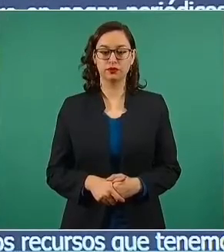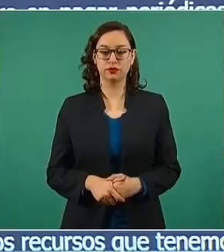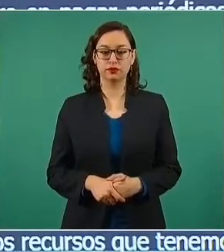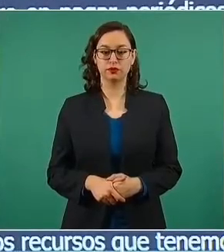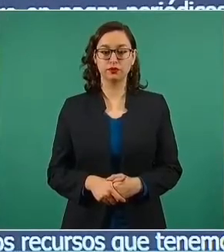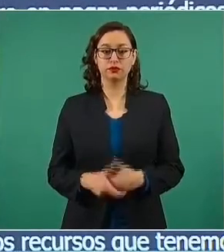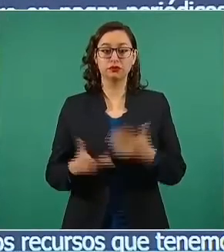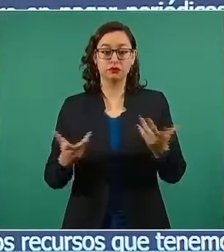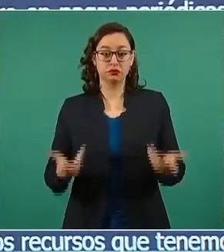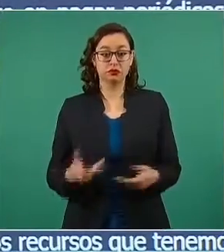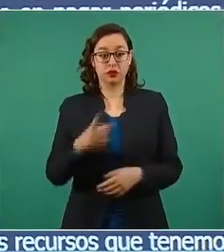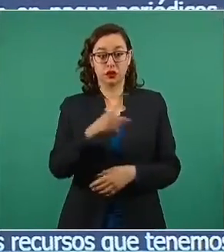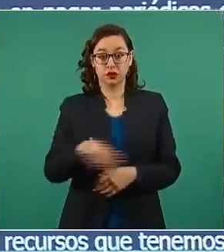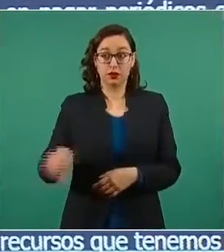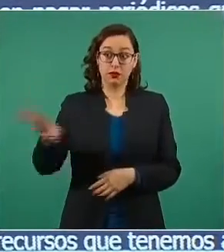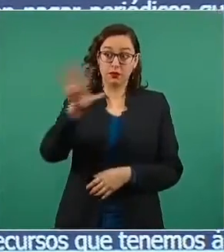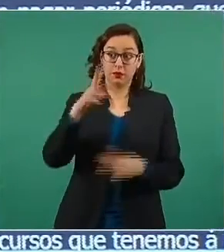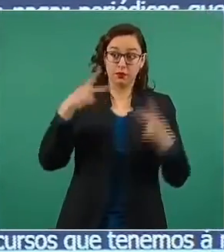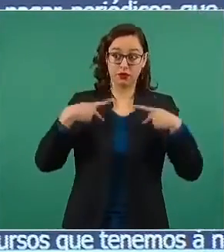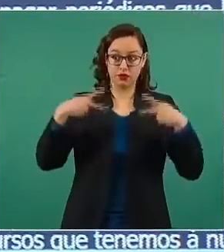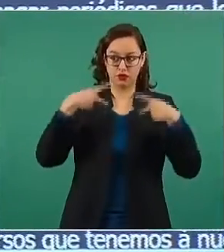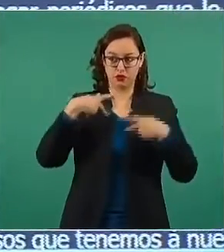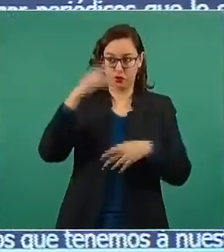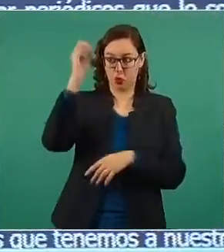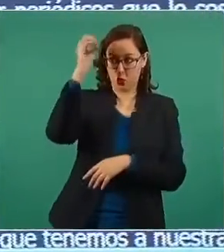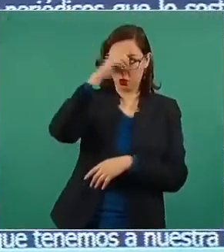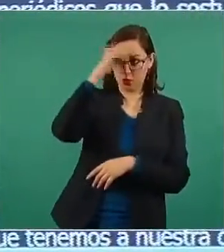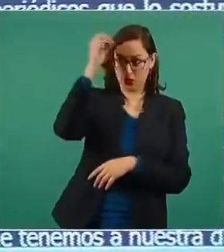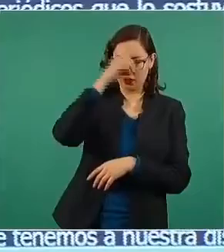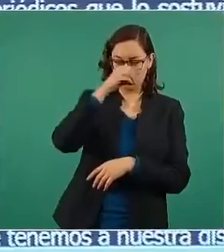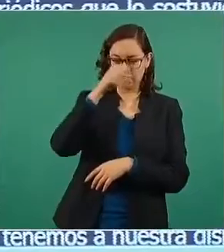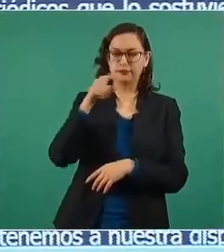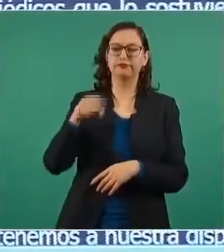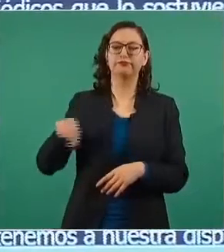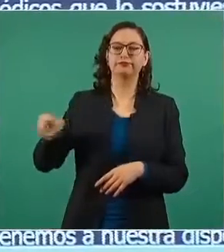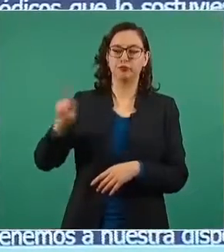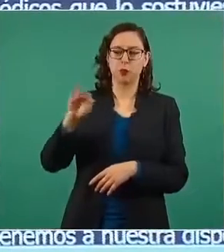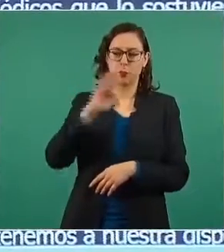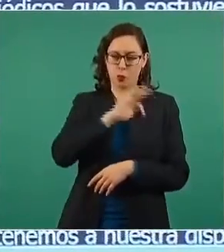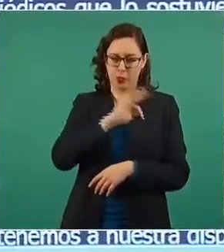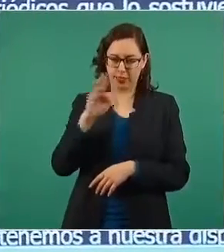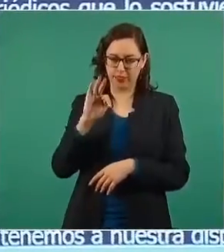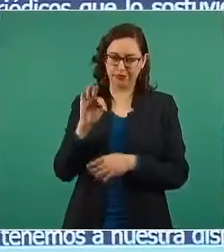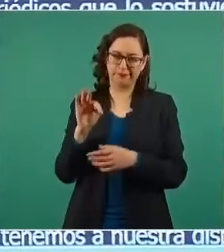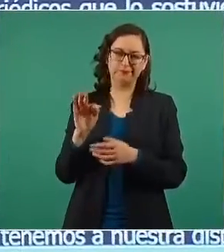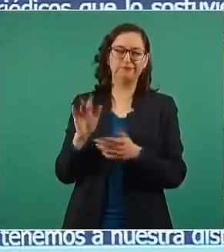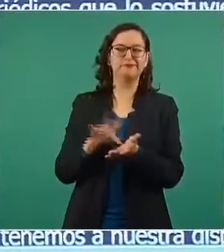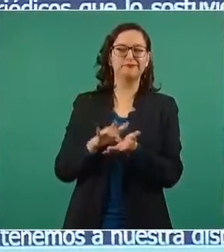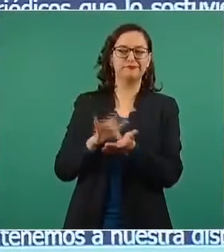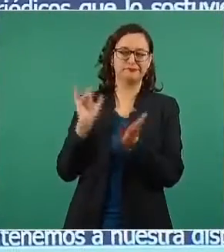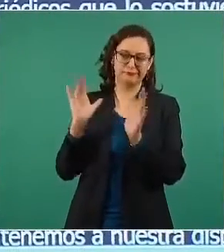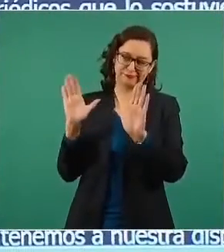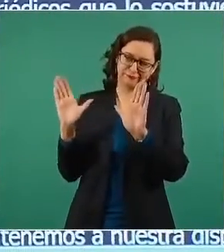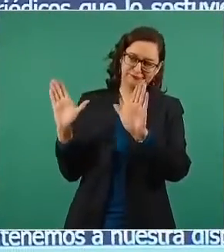que está decidida en favor de ellas, de esas